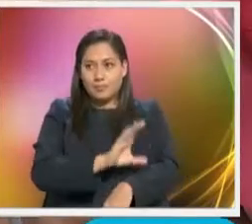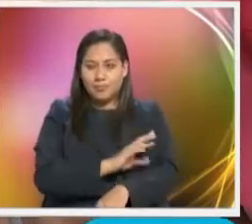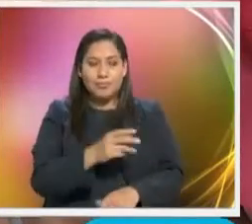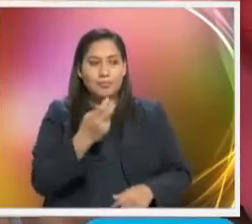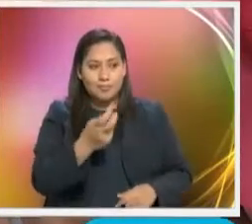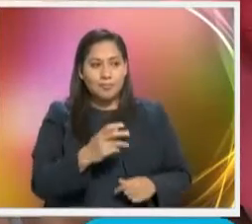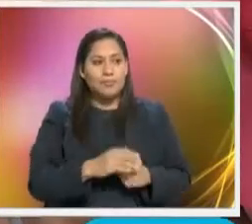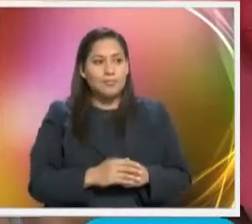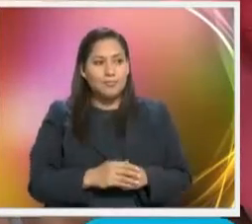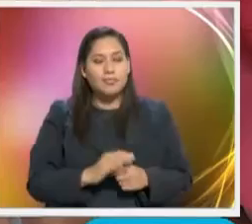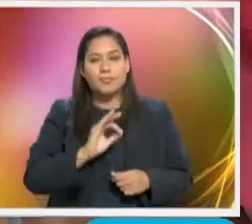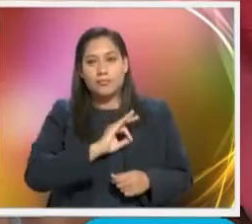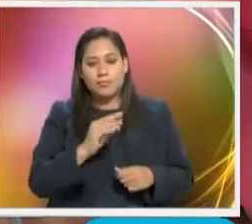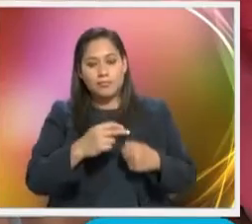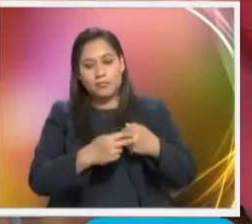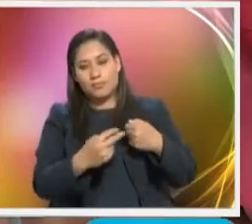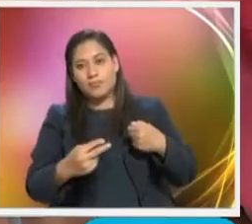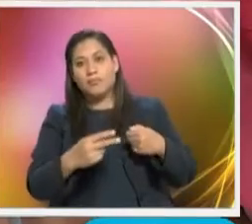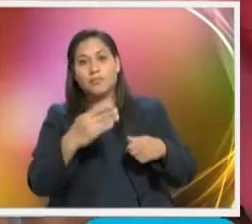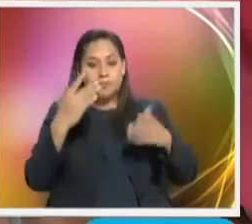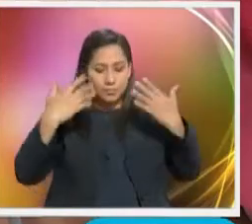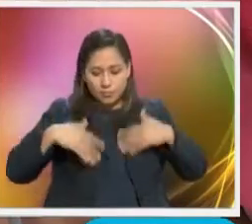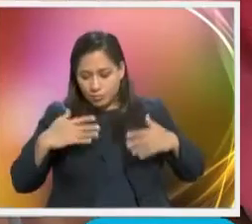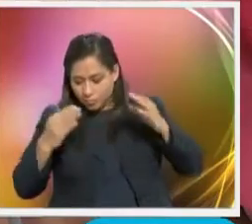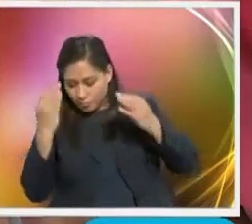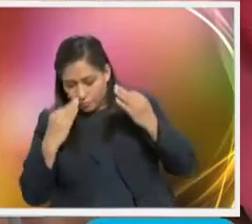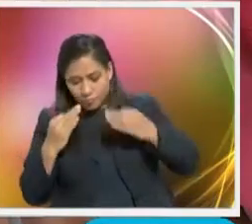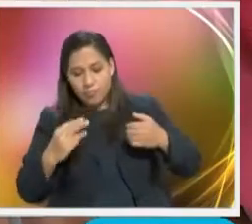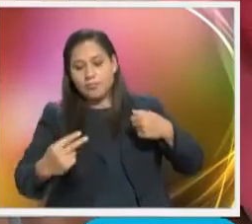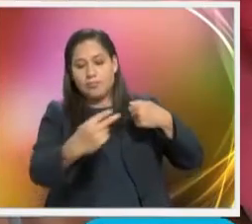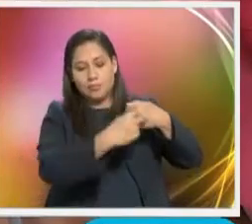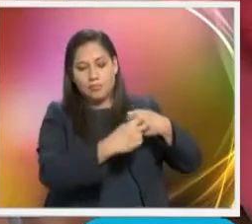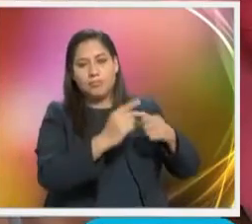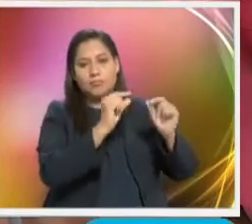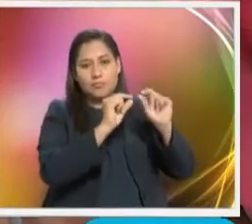bien. ese resto lo pueden recuperar mientras están arreglando Perfecto, para salir y